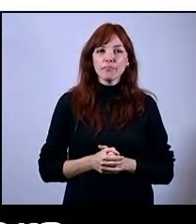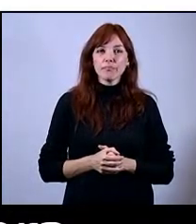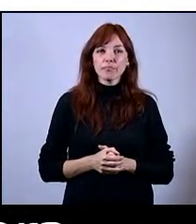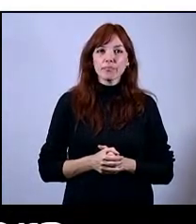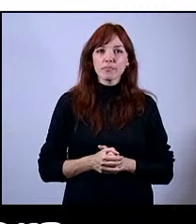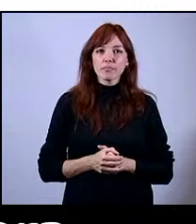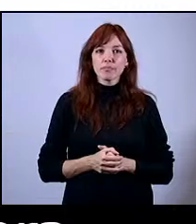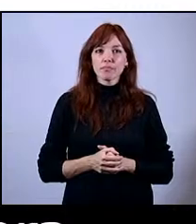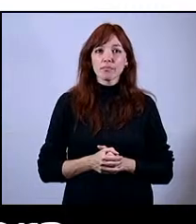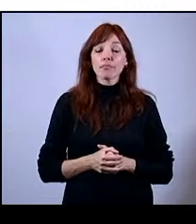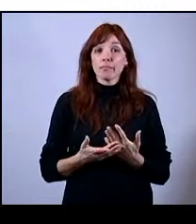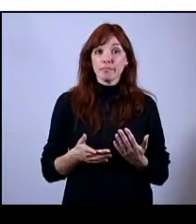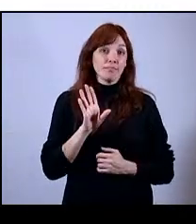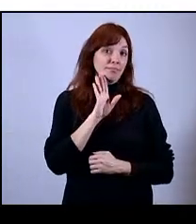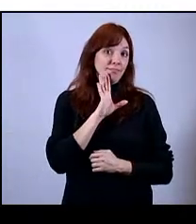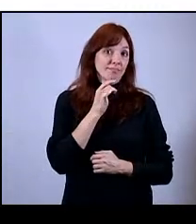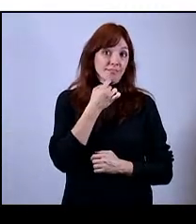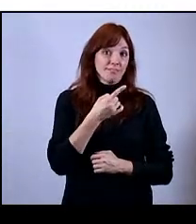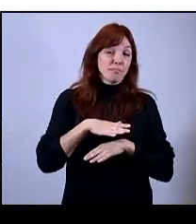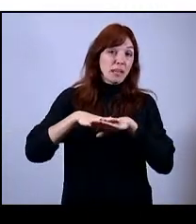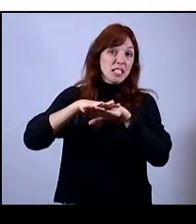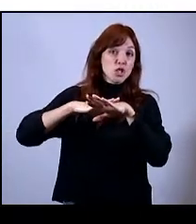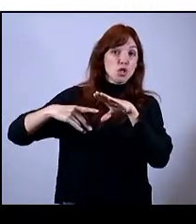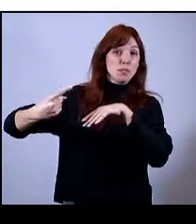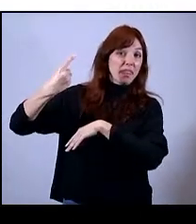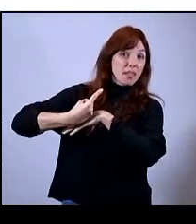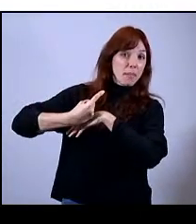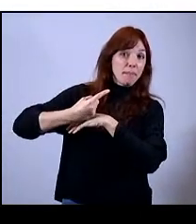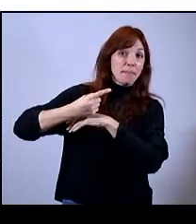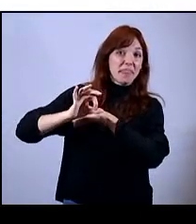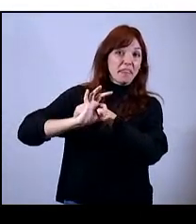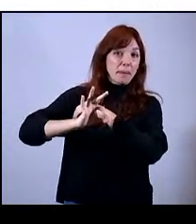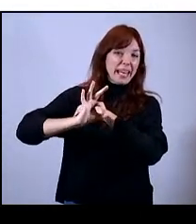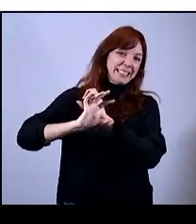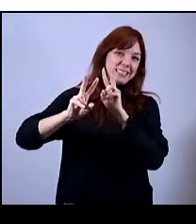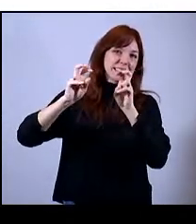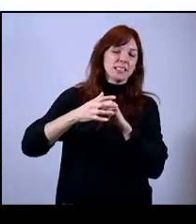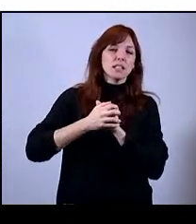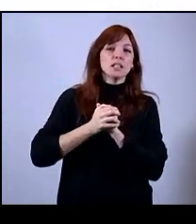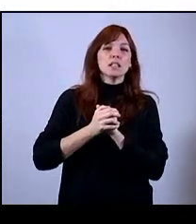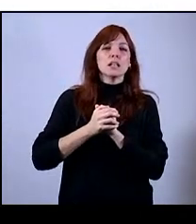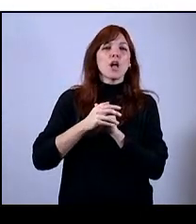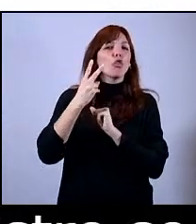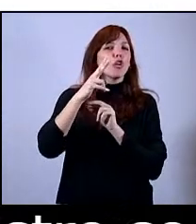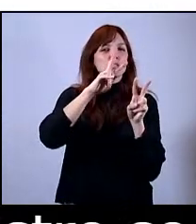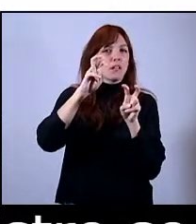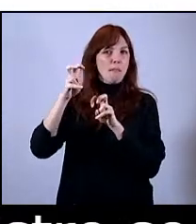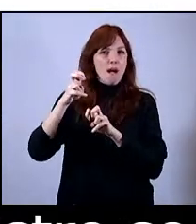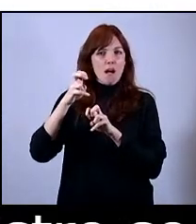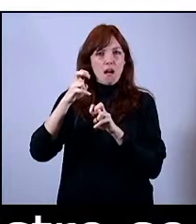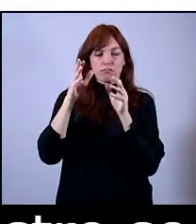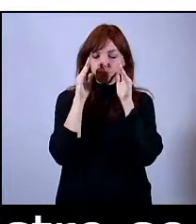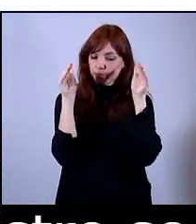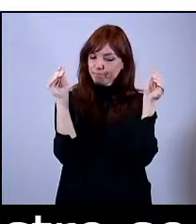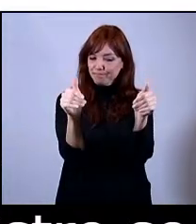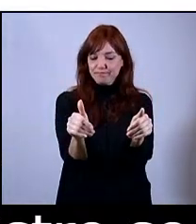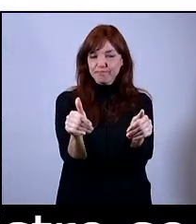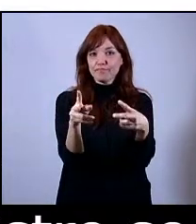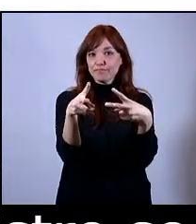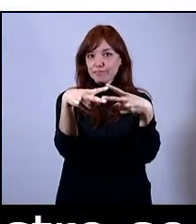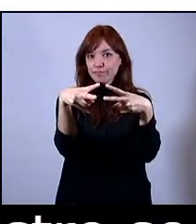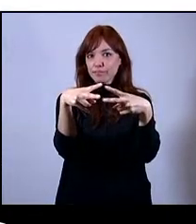Los deberes que nos ha puesto el ministro. Bien, el ministro se ha detenido en dos aspectos que nosotros